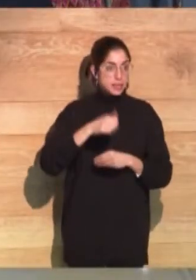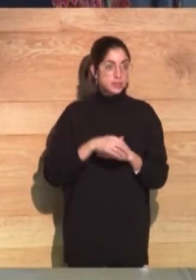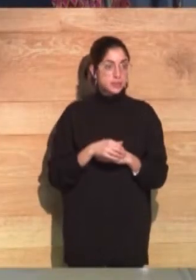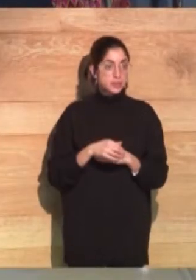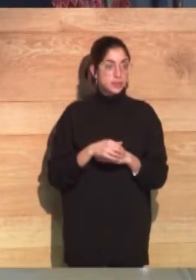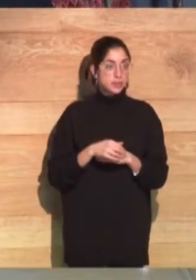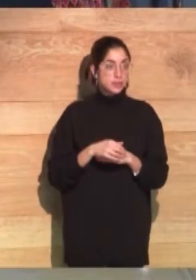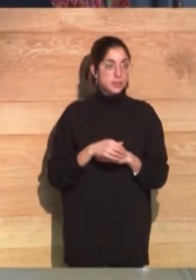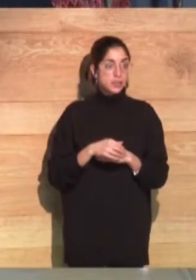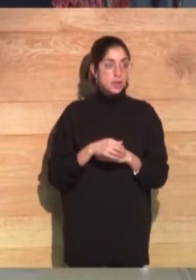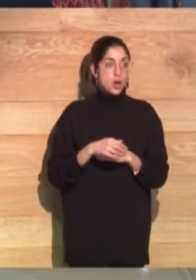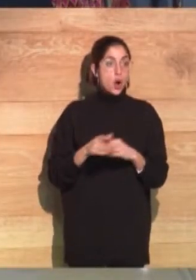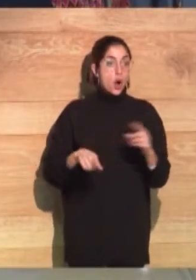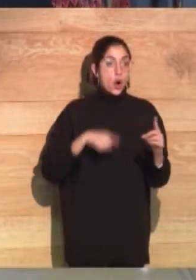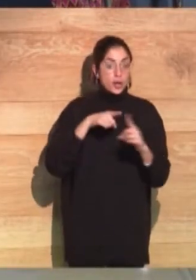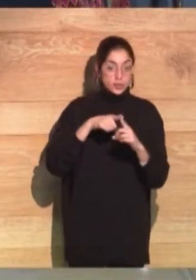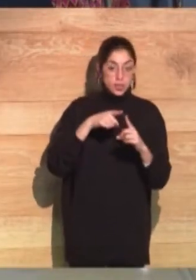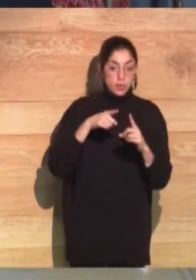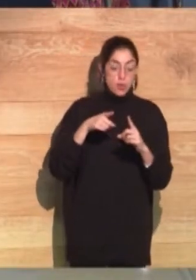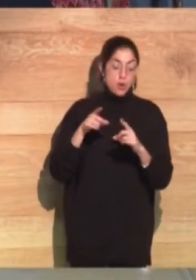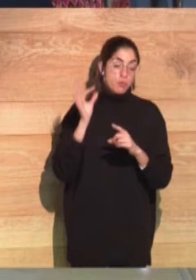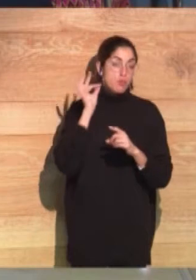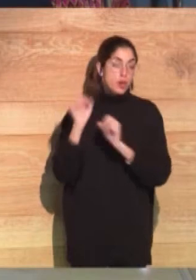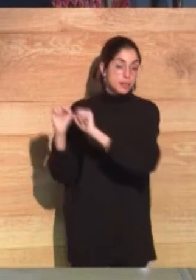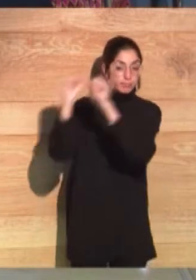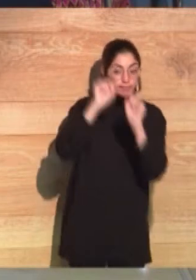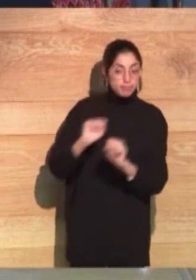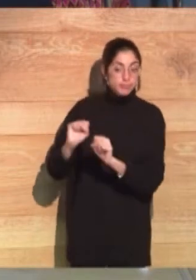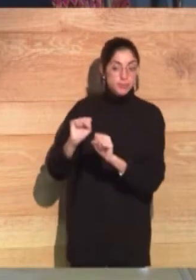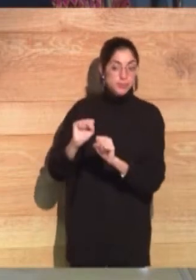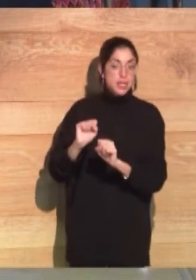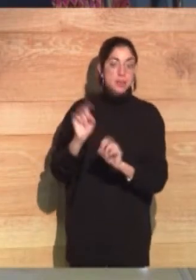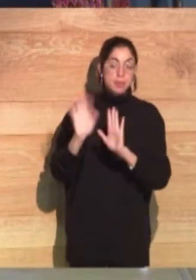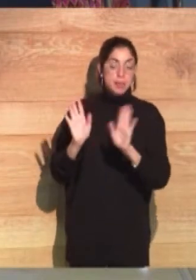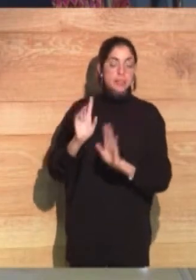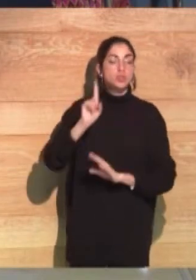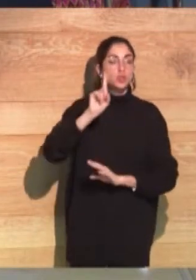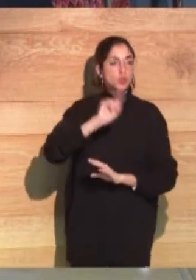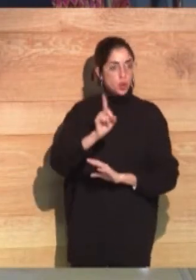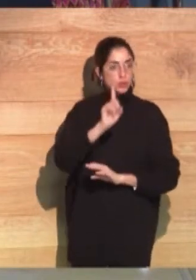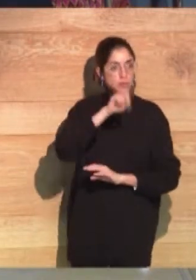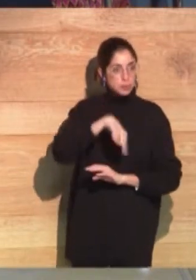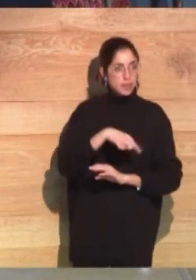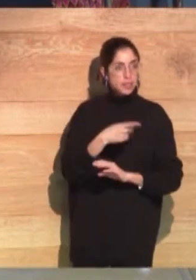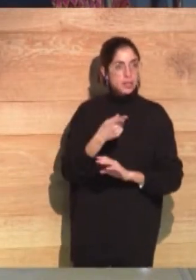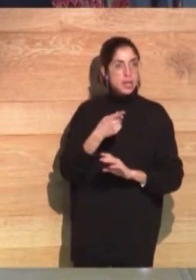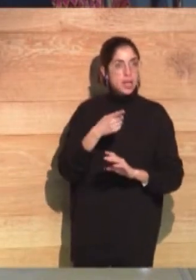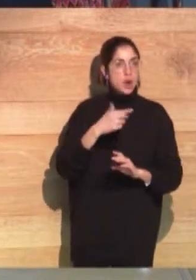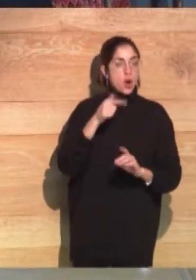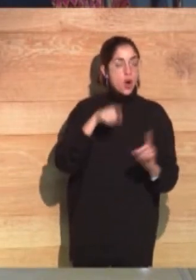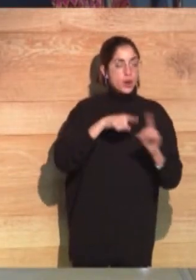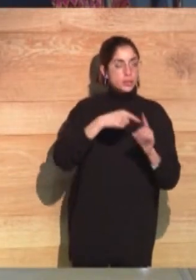No solo para proteger a las mujeres, sino también para reconocer los derechos y el valor y el papel que tienen las mujeres,